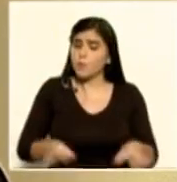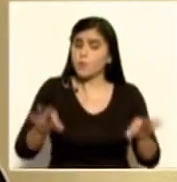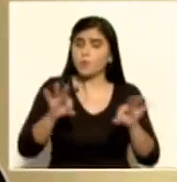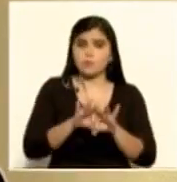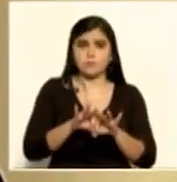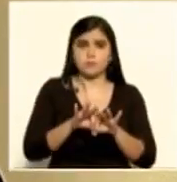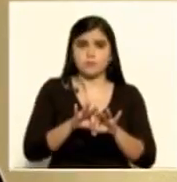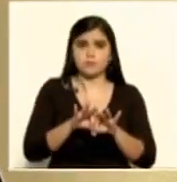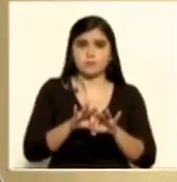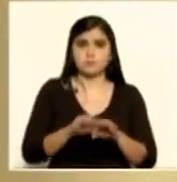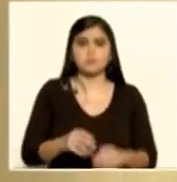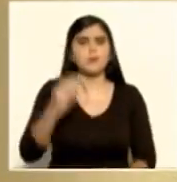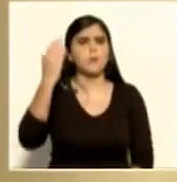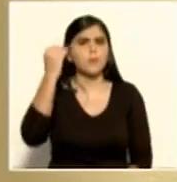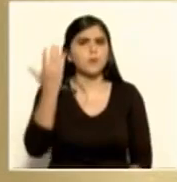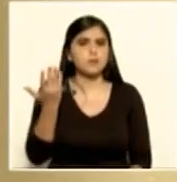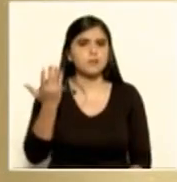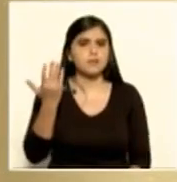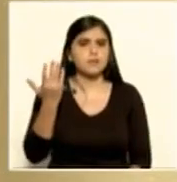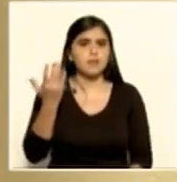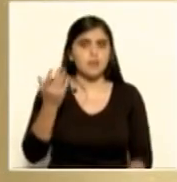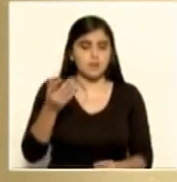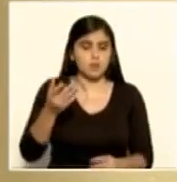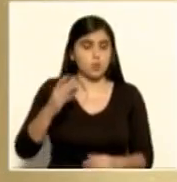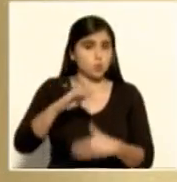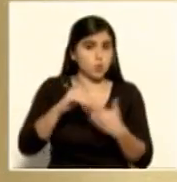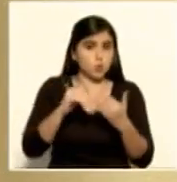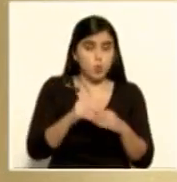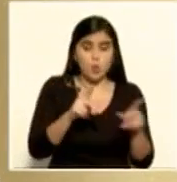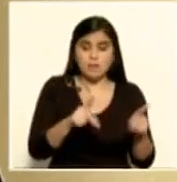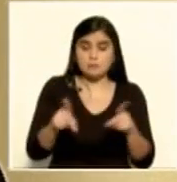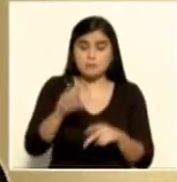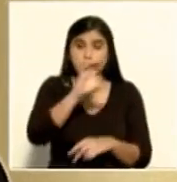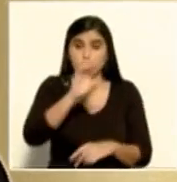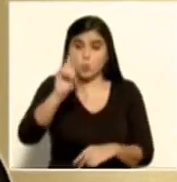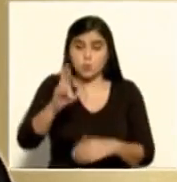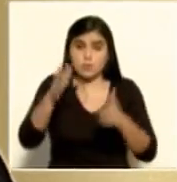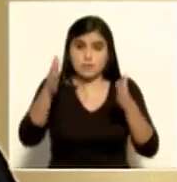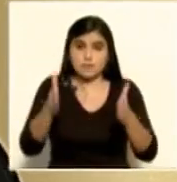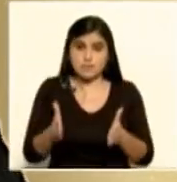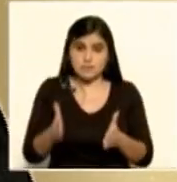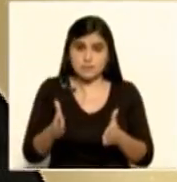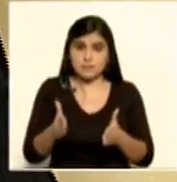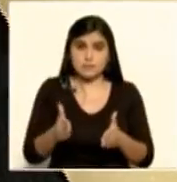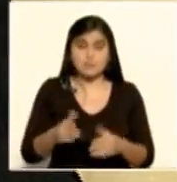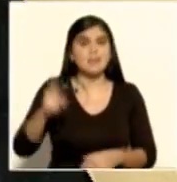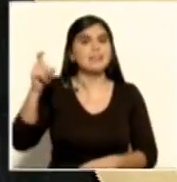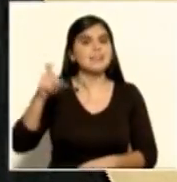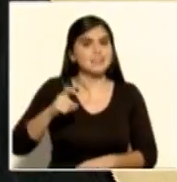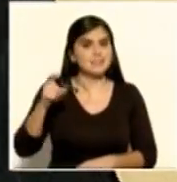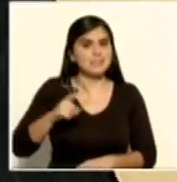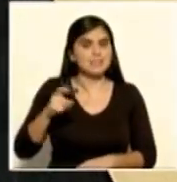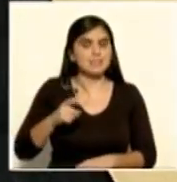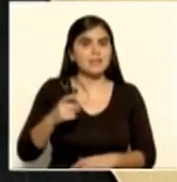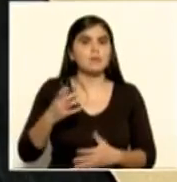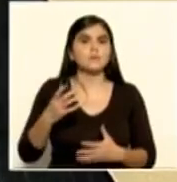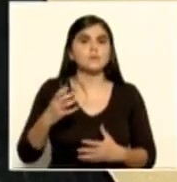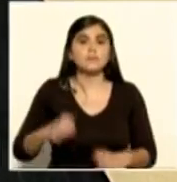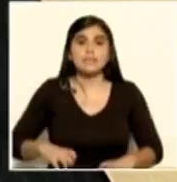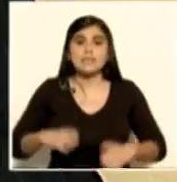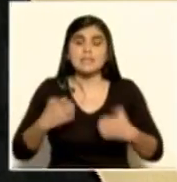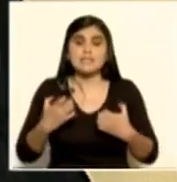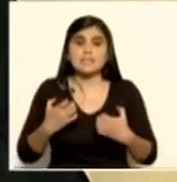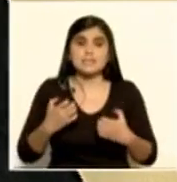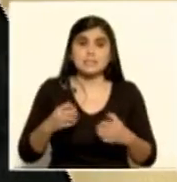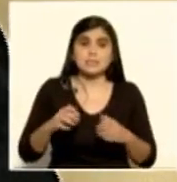qué? De parte de los ciudadanos, de las y los costarricenses, necesitamos que haya la